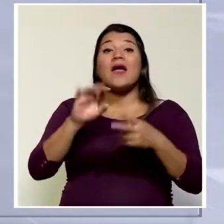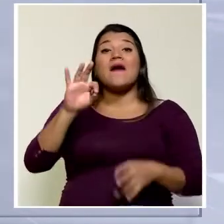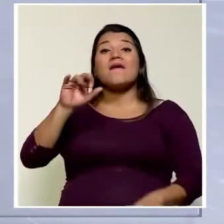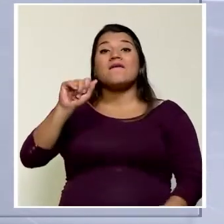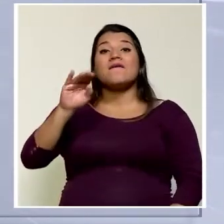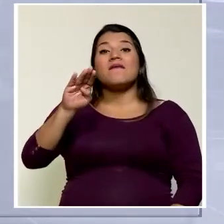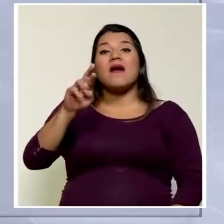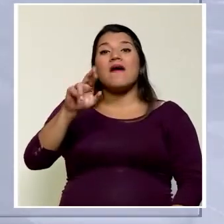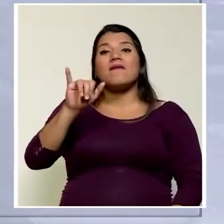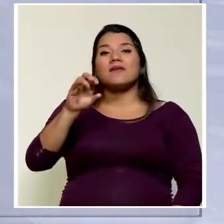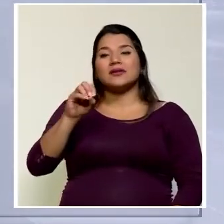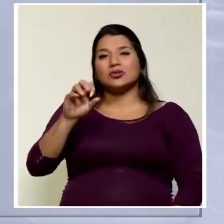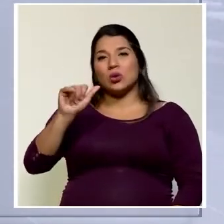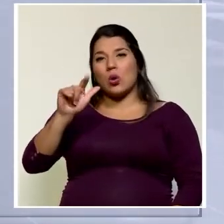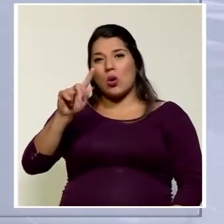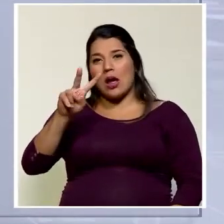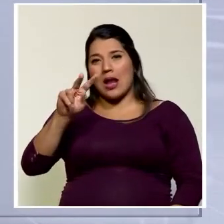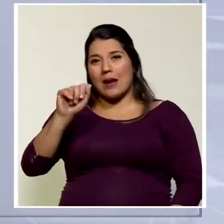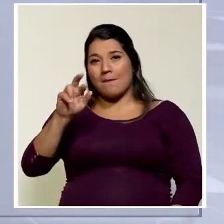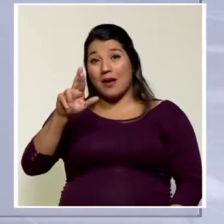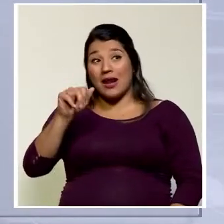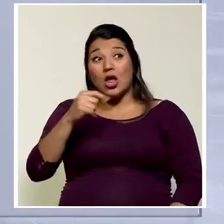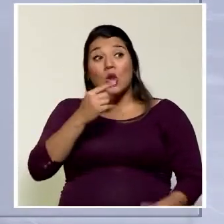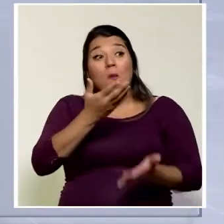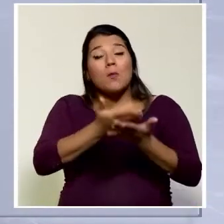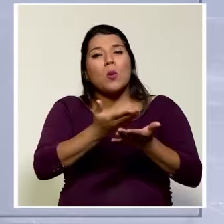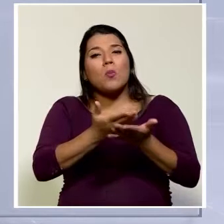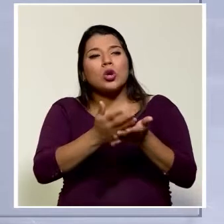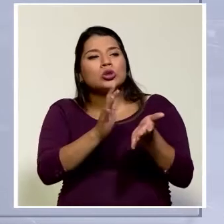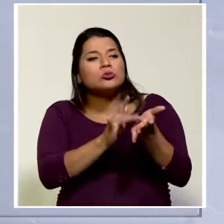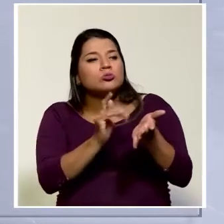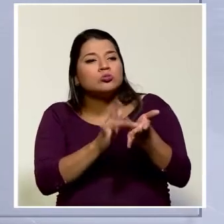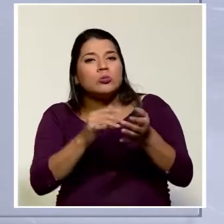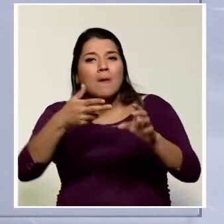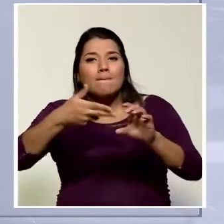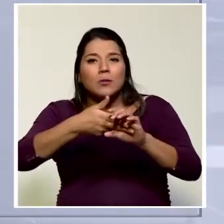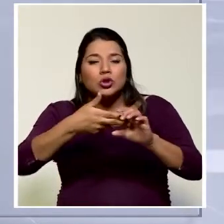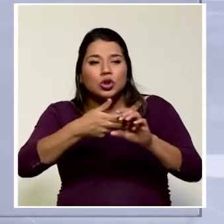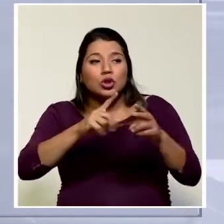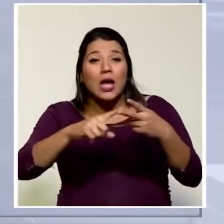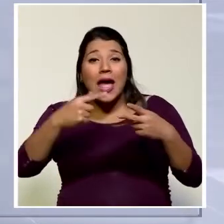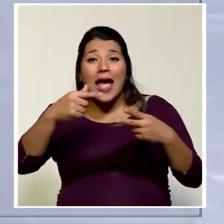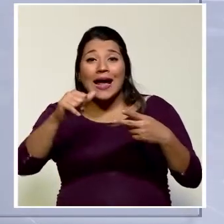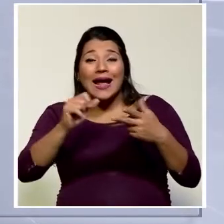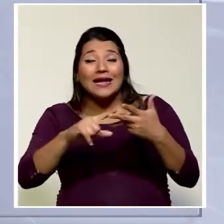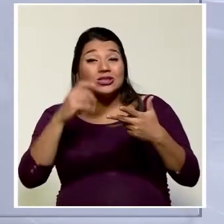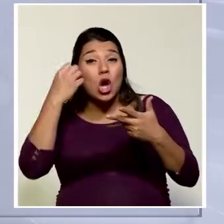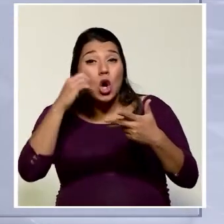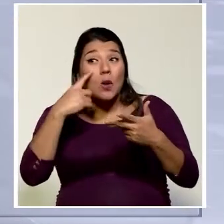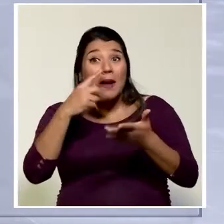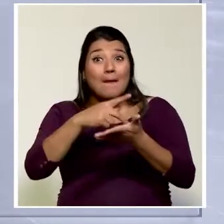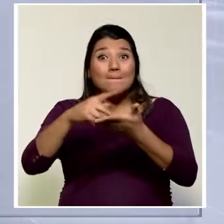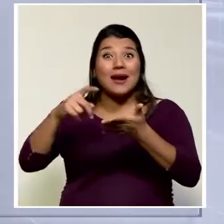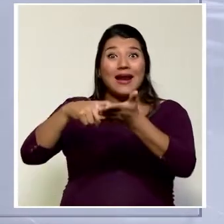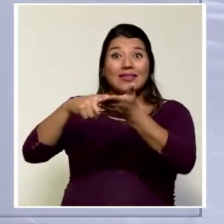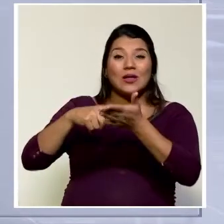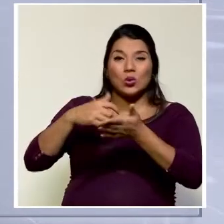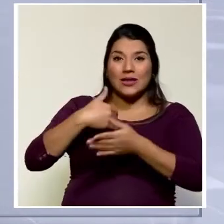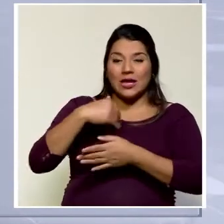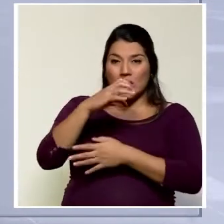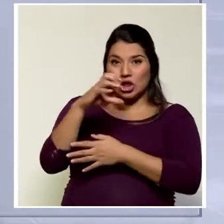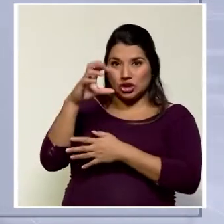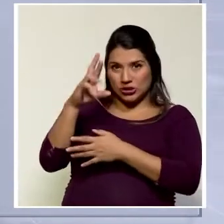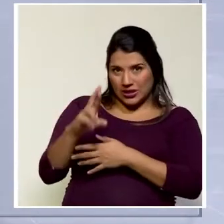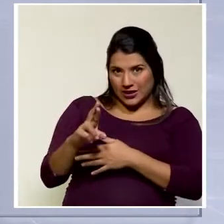la explotación de petróleo, gas y oro para pagar la deuda del país. Todo esto puede sonar muy bien,